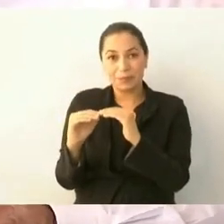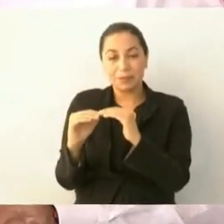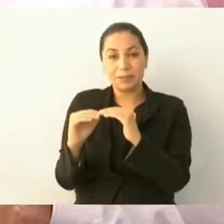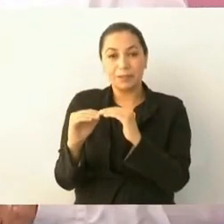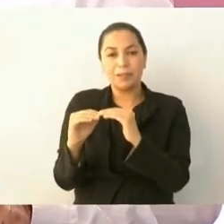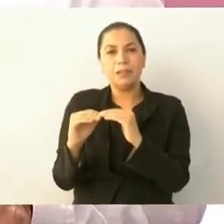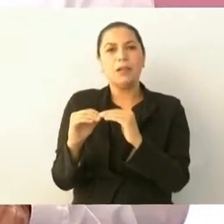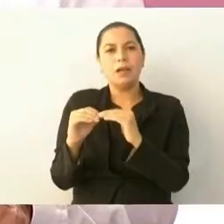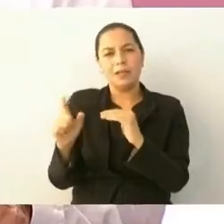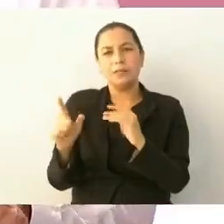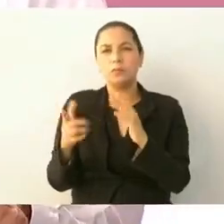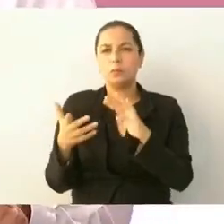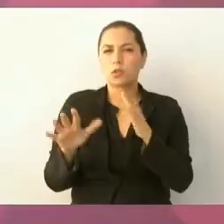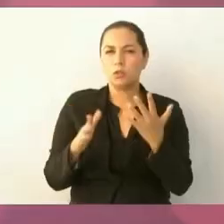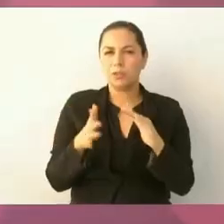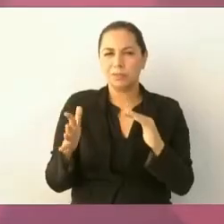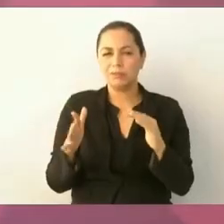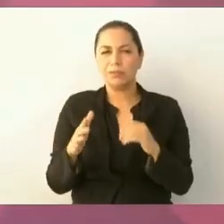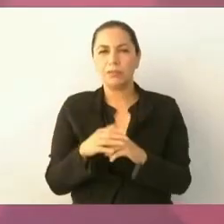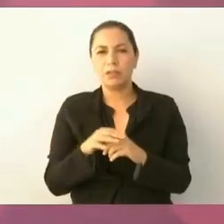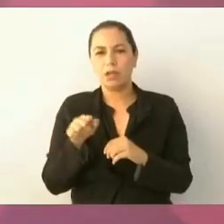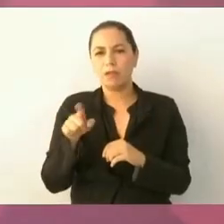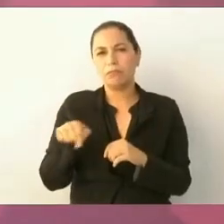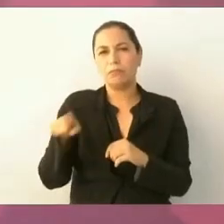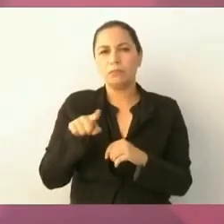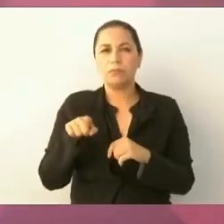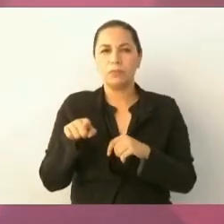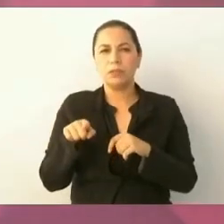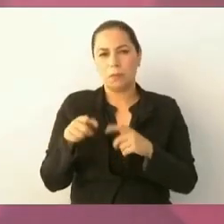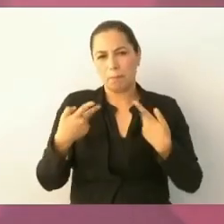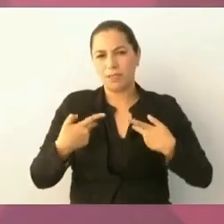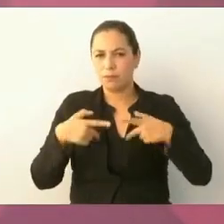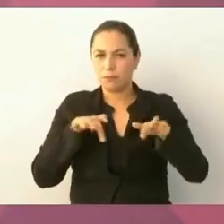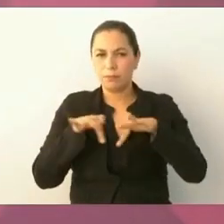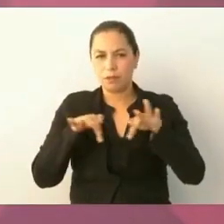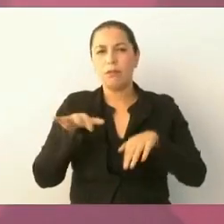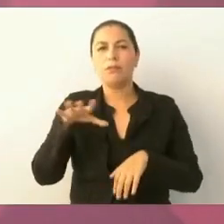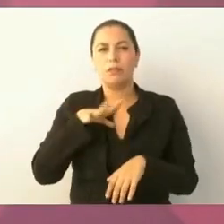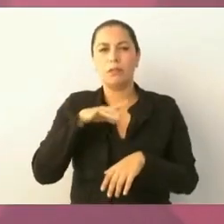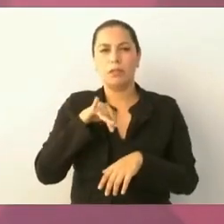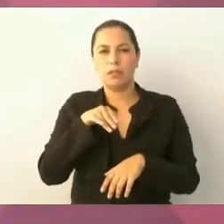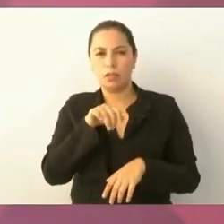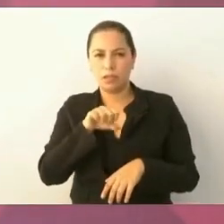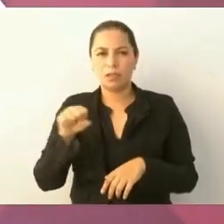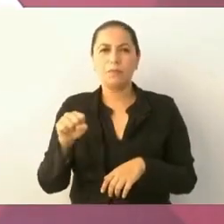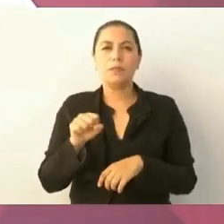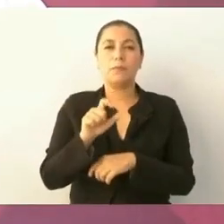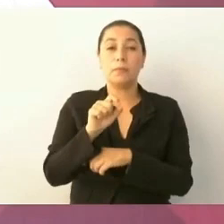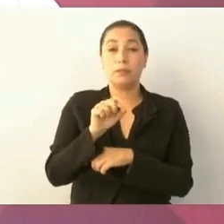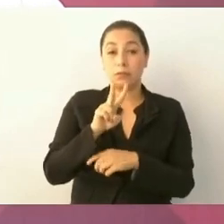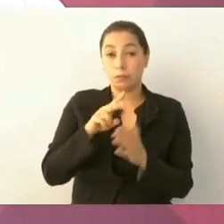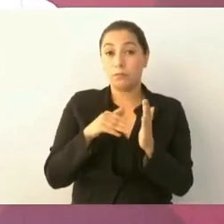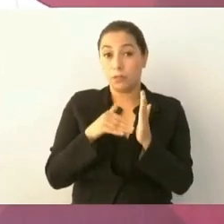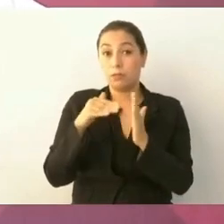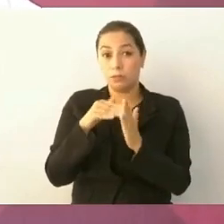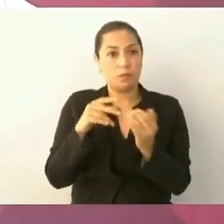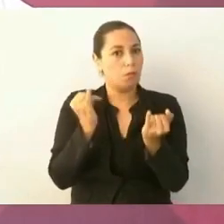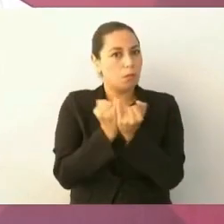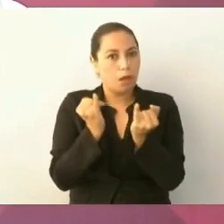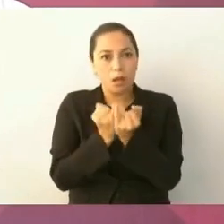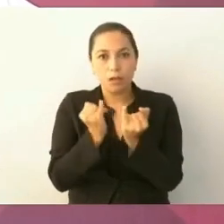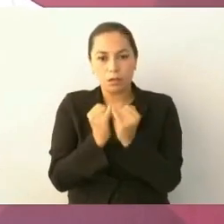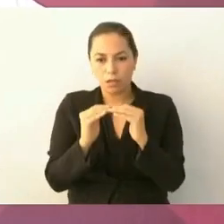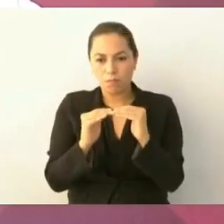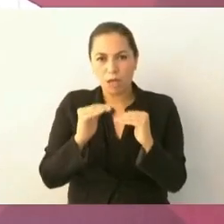El promedio de los trabajadores inscritos al Seguro Social, que son 22 millones, que también eso es récord,